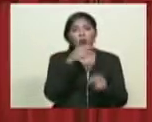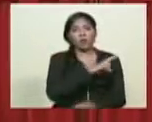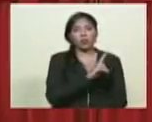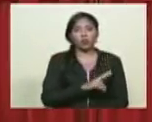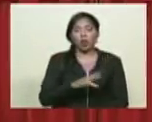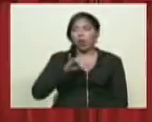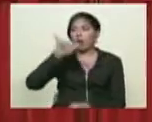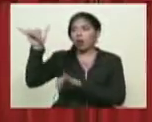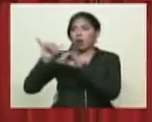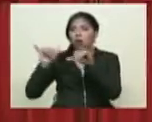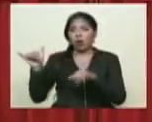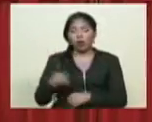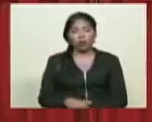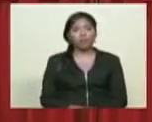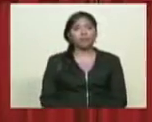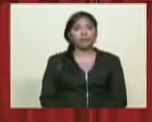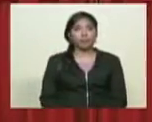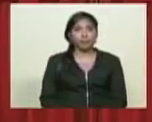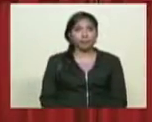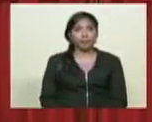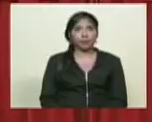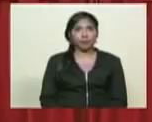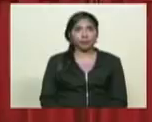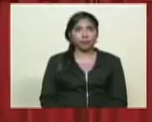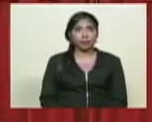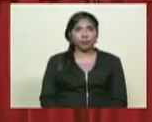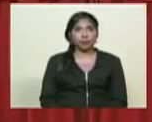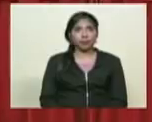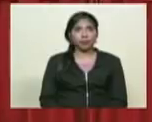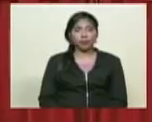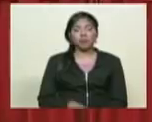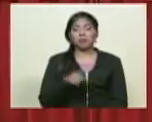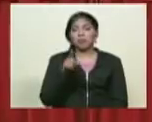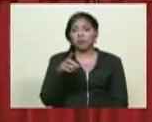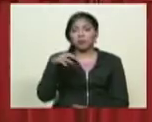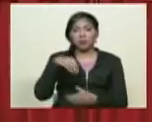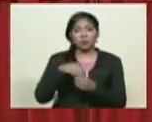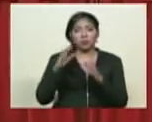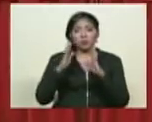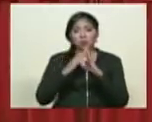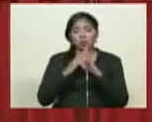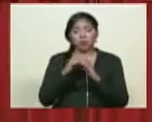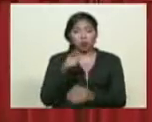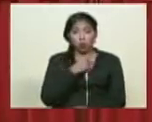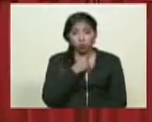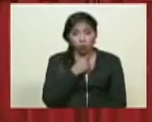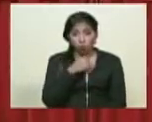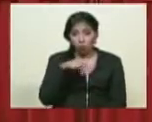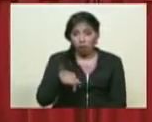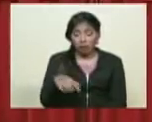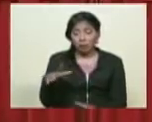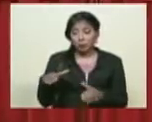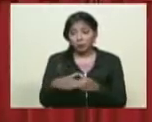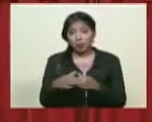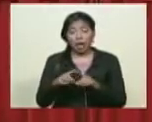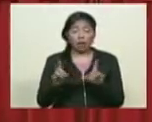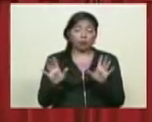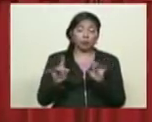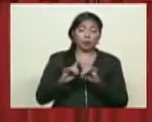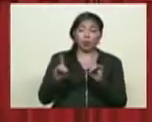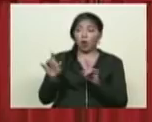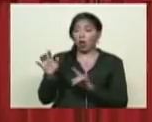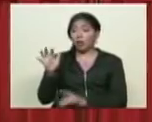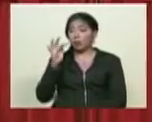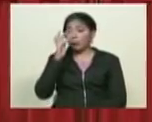Y lo sancionó fue usted, señor clase media que está en su casa, que por alguna razón no nos quiere, a pesar de que el apartamento que usted tiene,